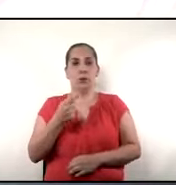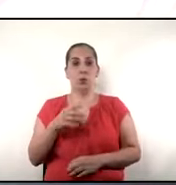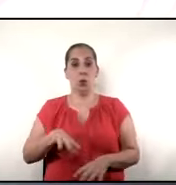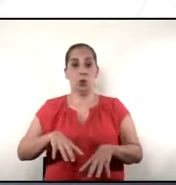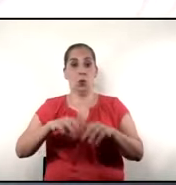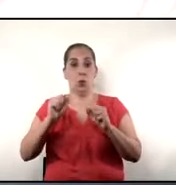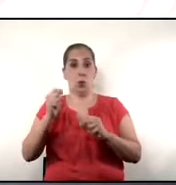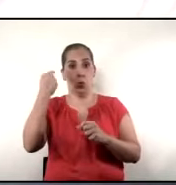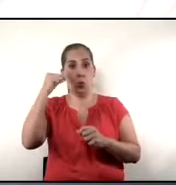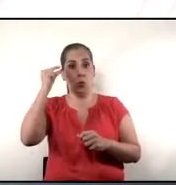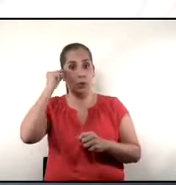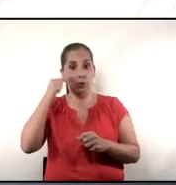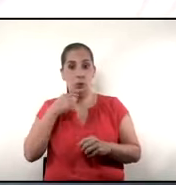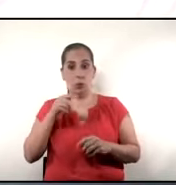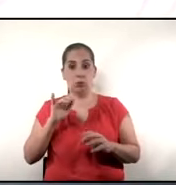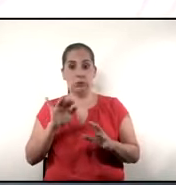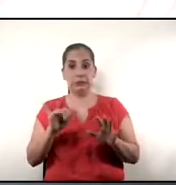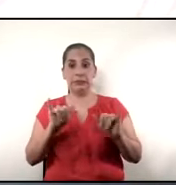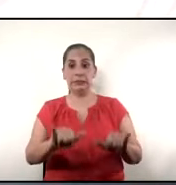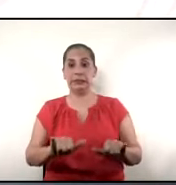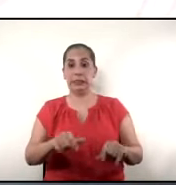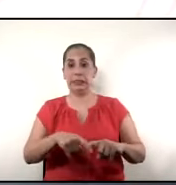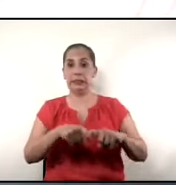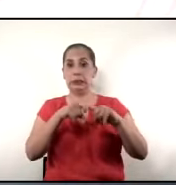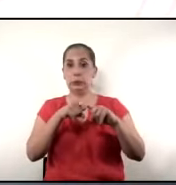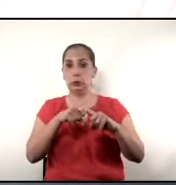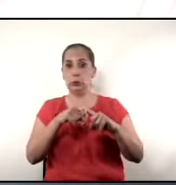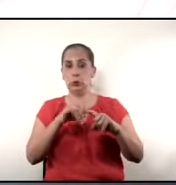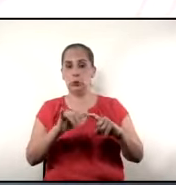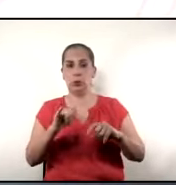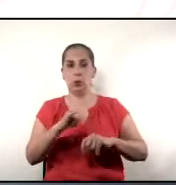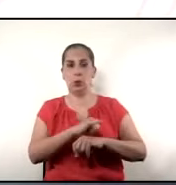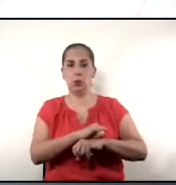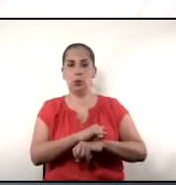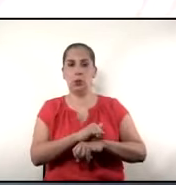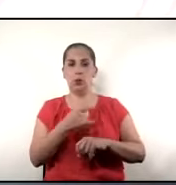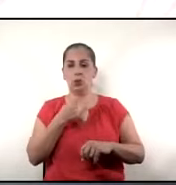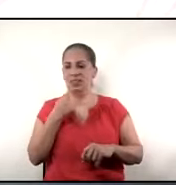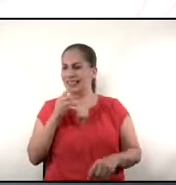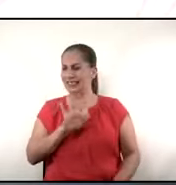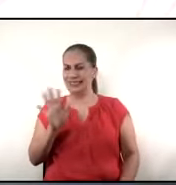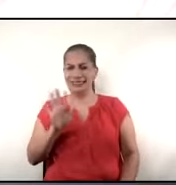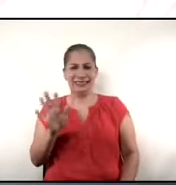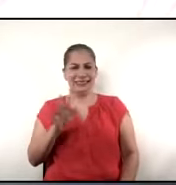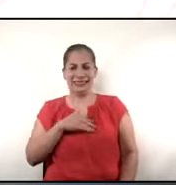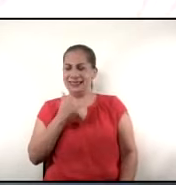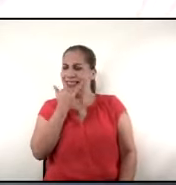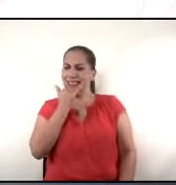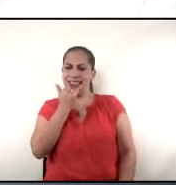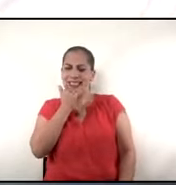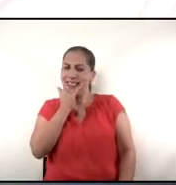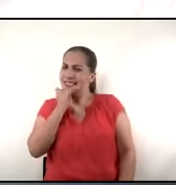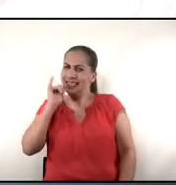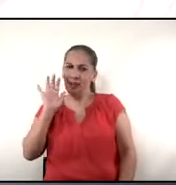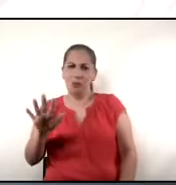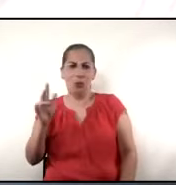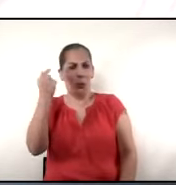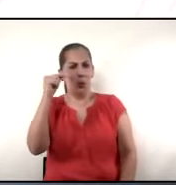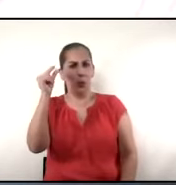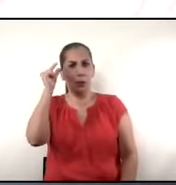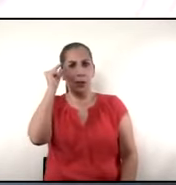la decisión de congelarlo, pensé que era el más grande error que podía cometer el